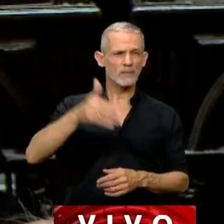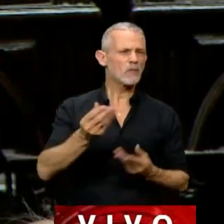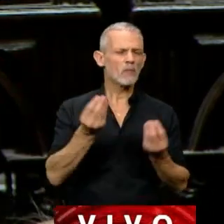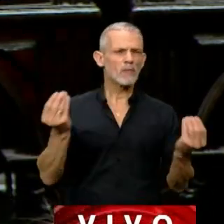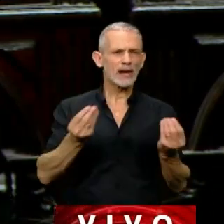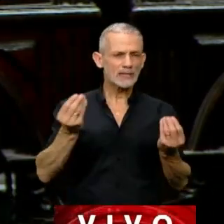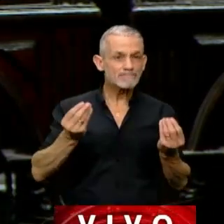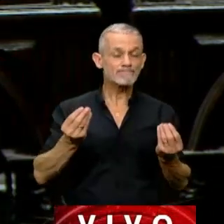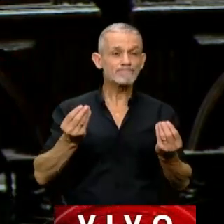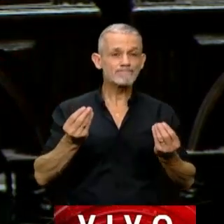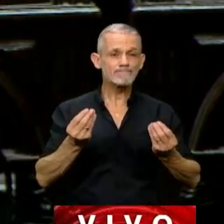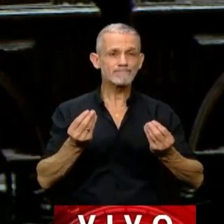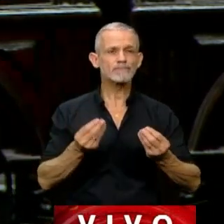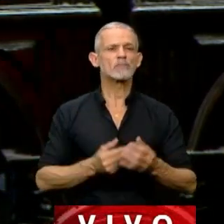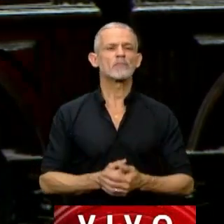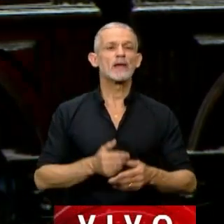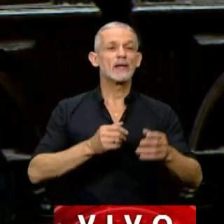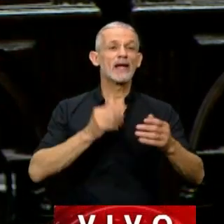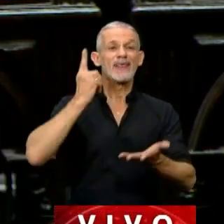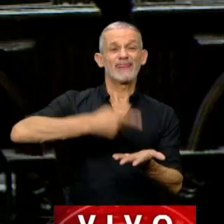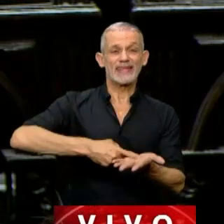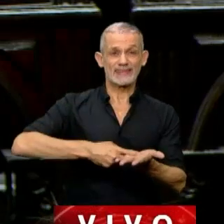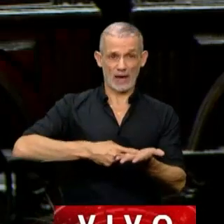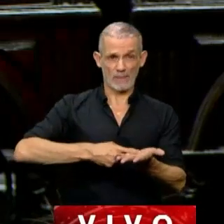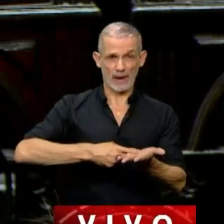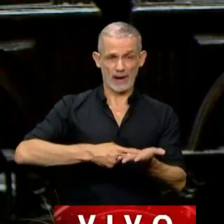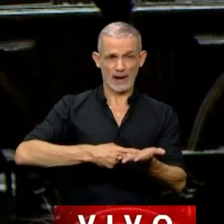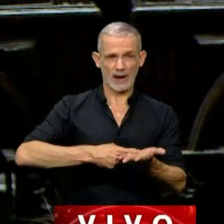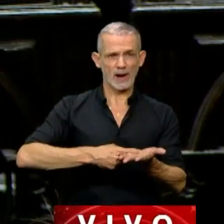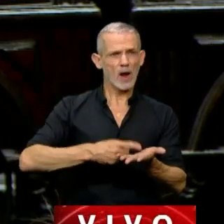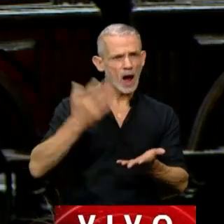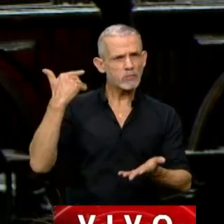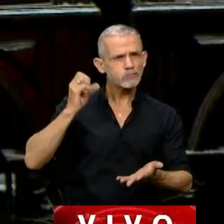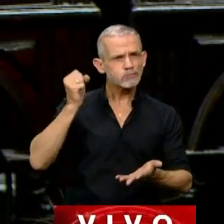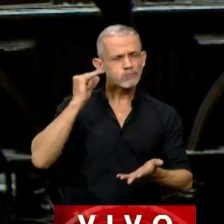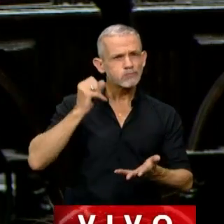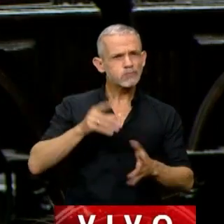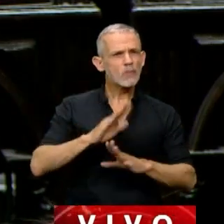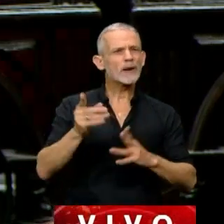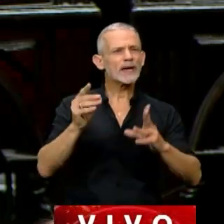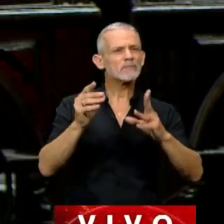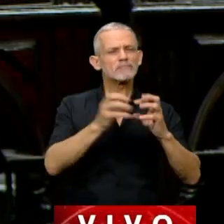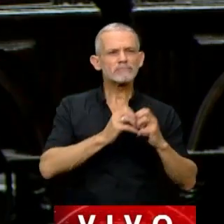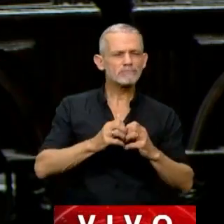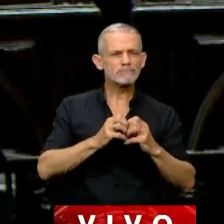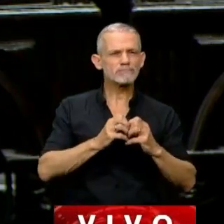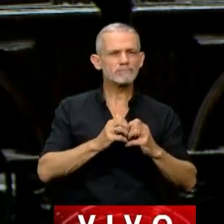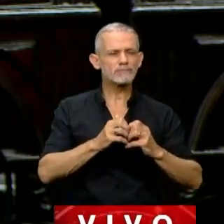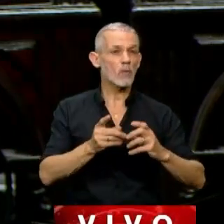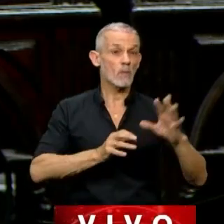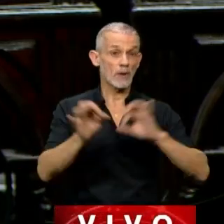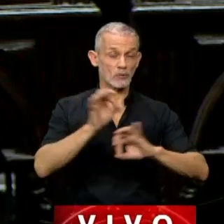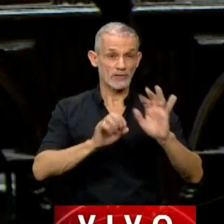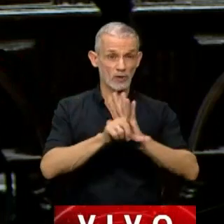a considerar el dictamen oportunamente elevado para el tratamiento el